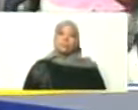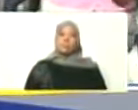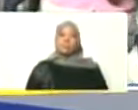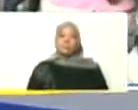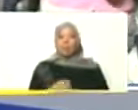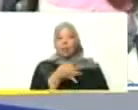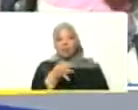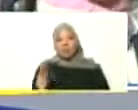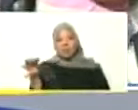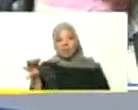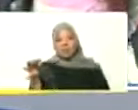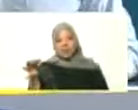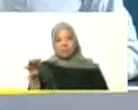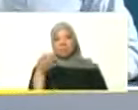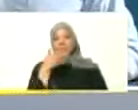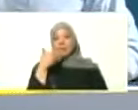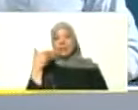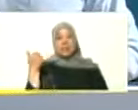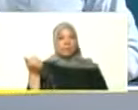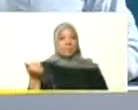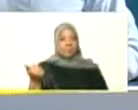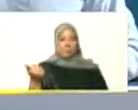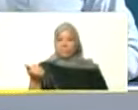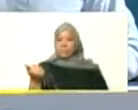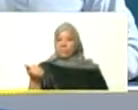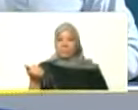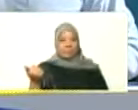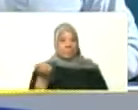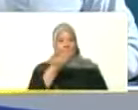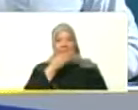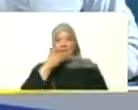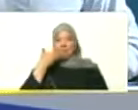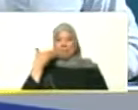Excelente. Mejor imposible.